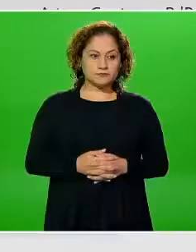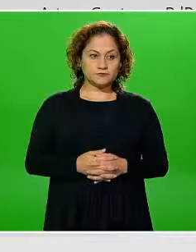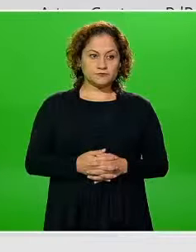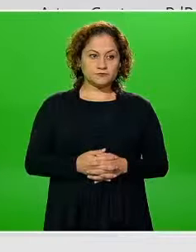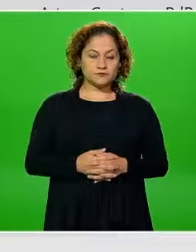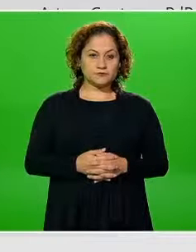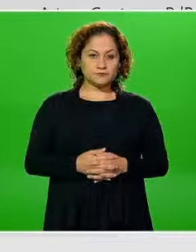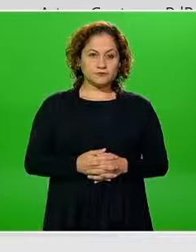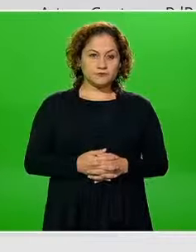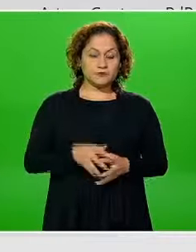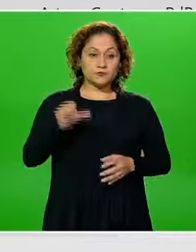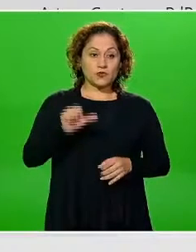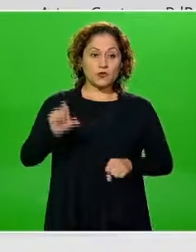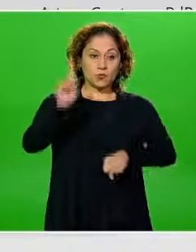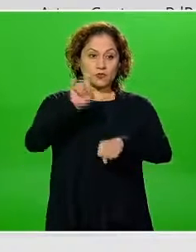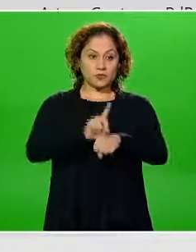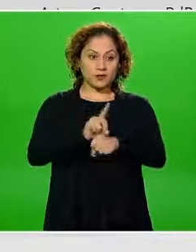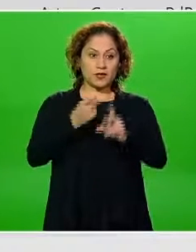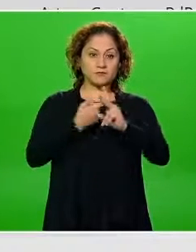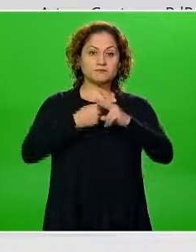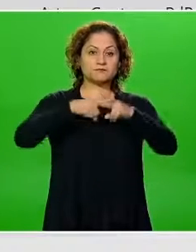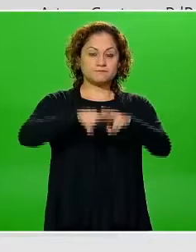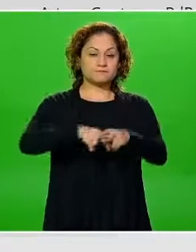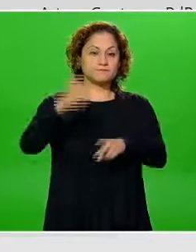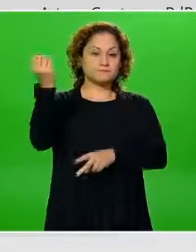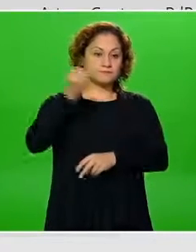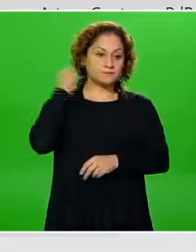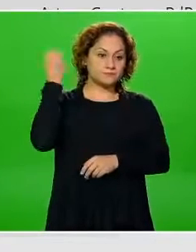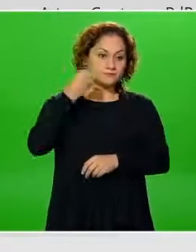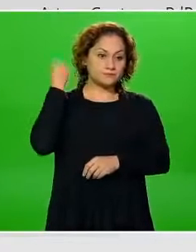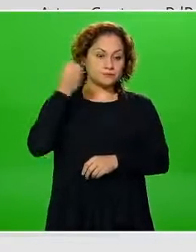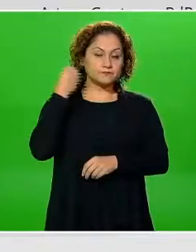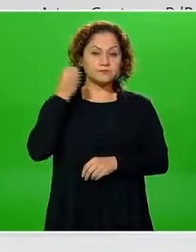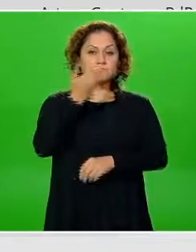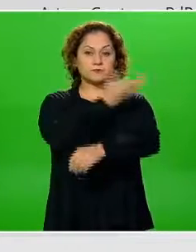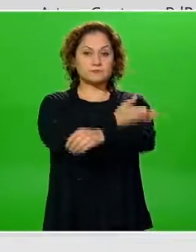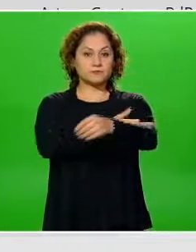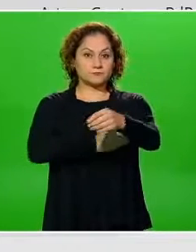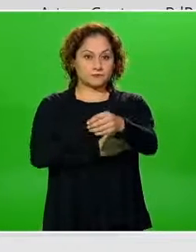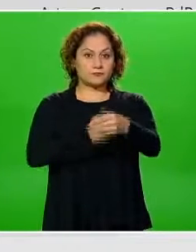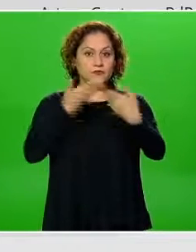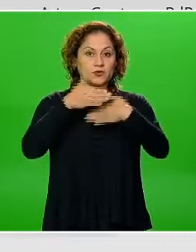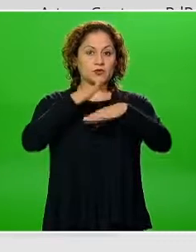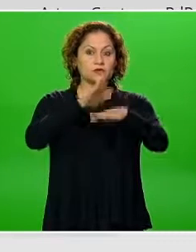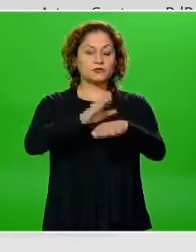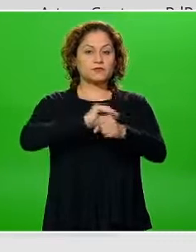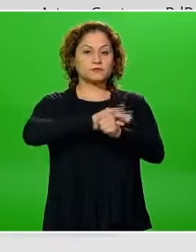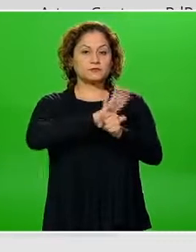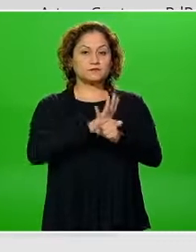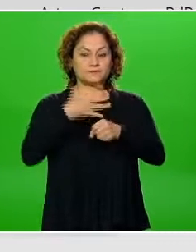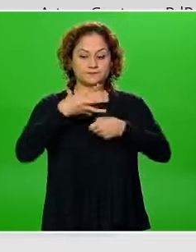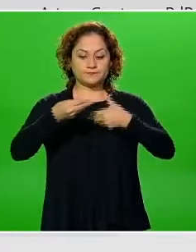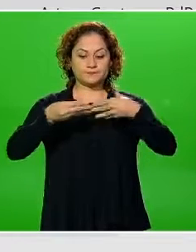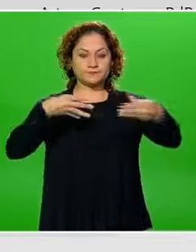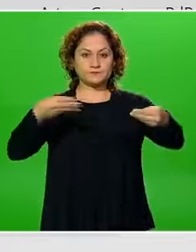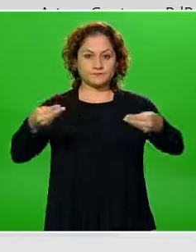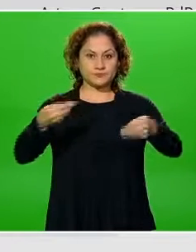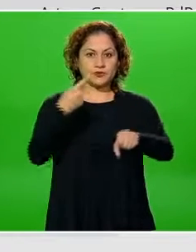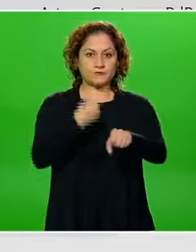de hoy vamos a dar inicio a la conferencia vespertina acerca de la pandemia causada